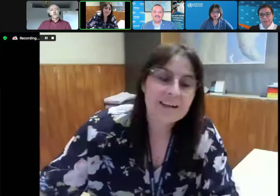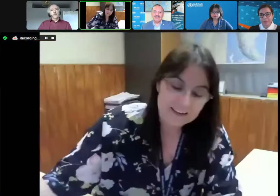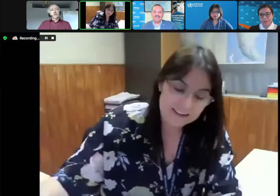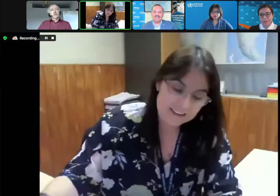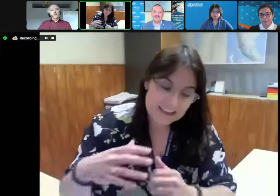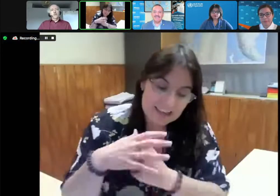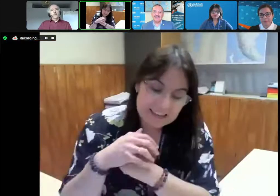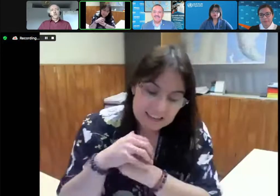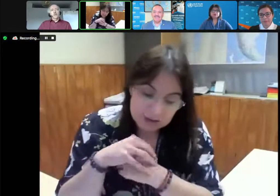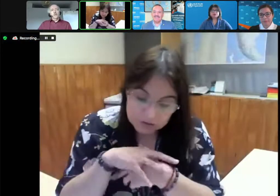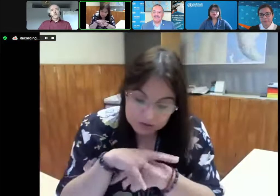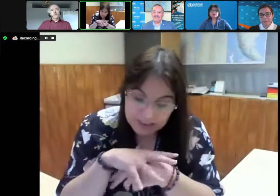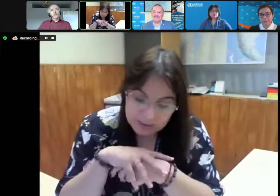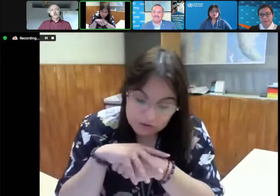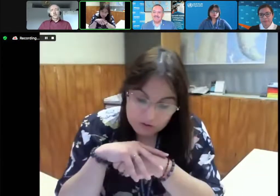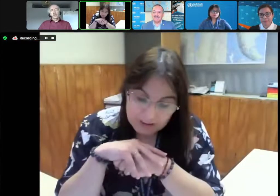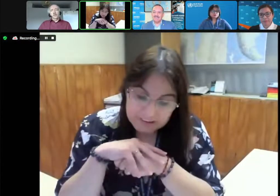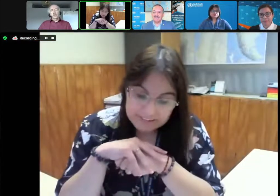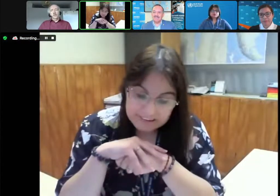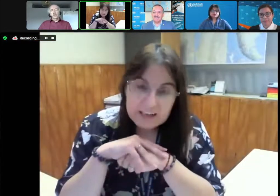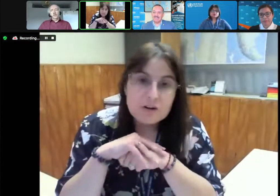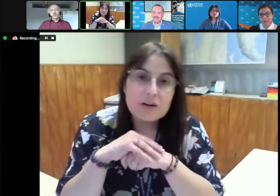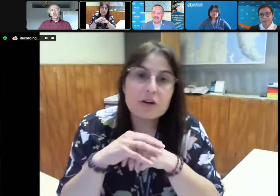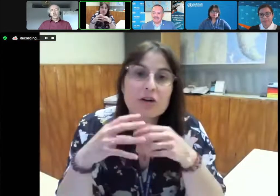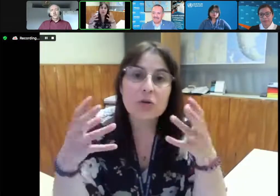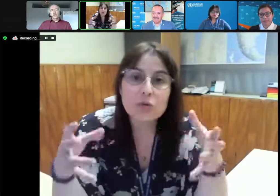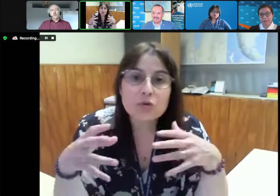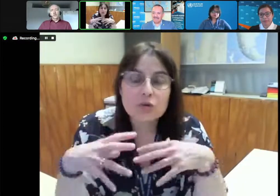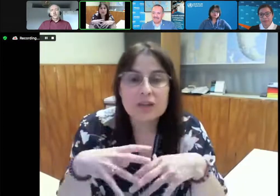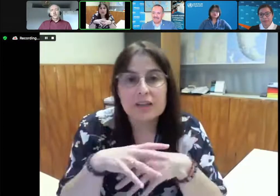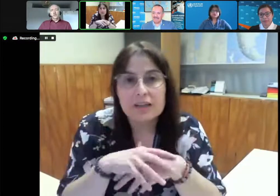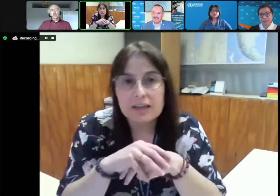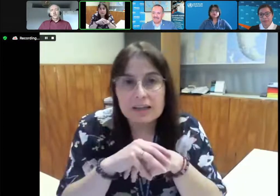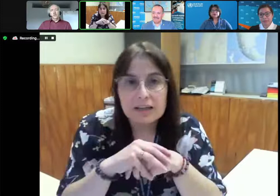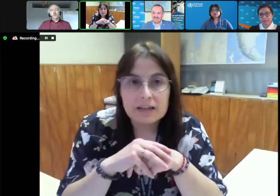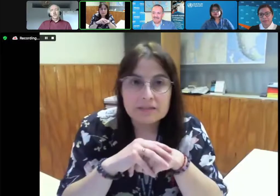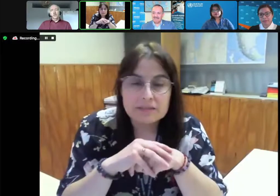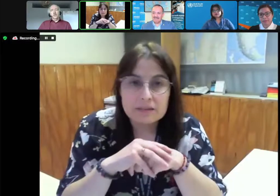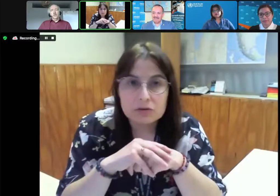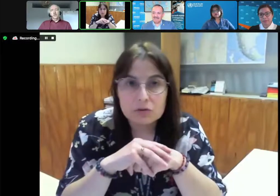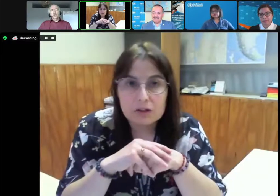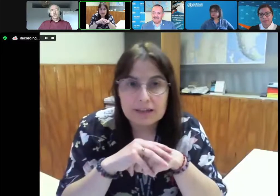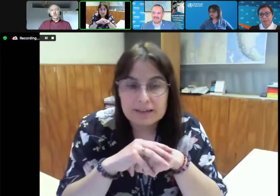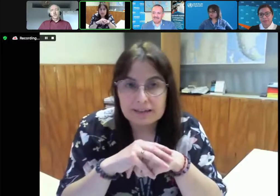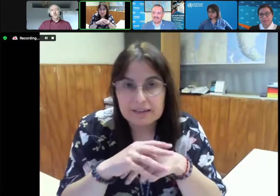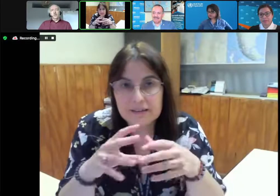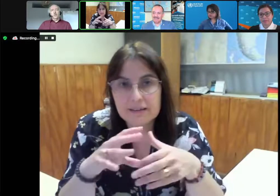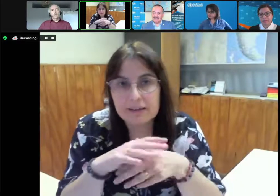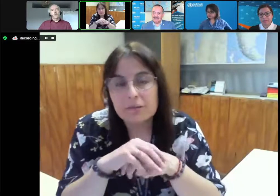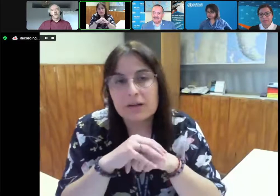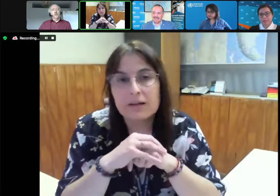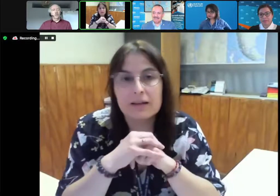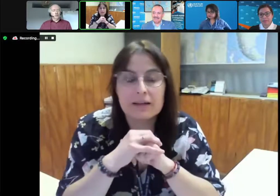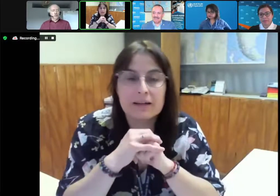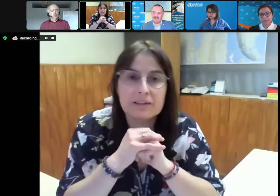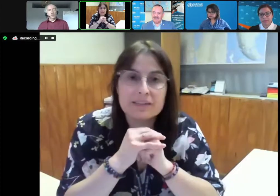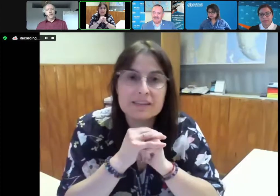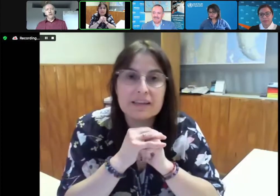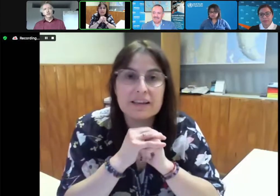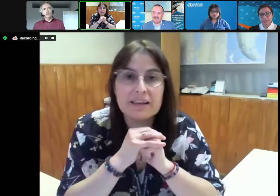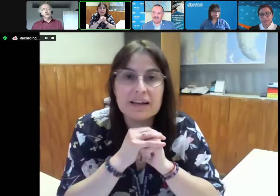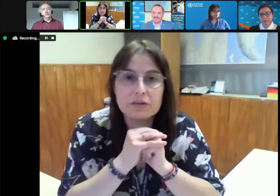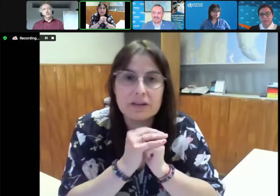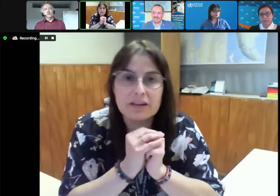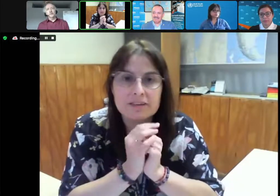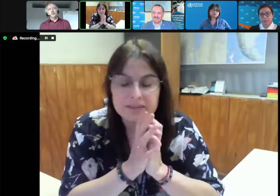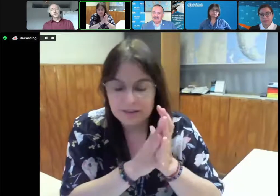Bien, Tania, en relación a ello, la verdad que los recursos que tiene, ¿cierto?, digamos, la base